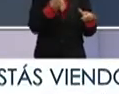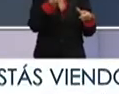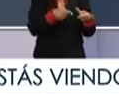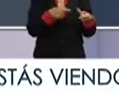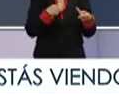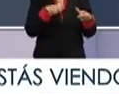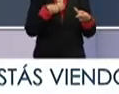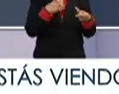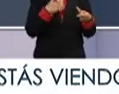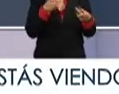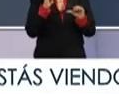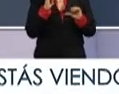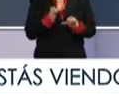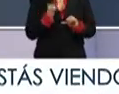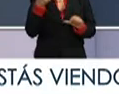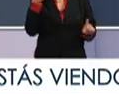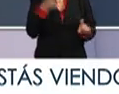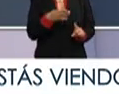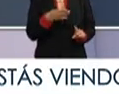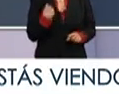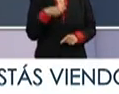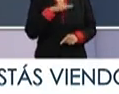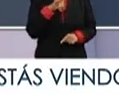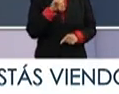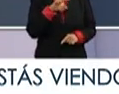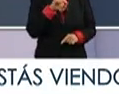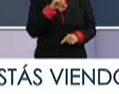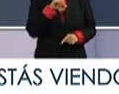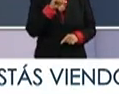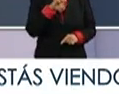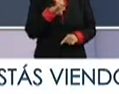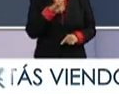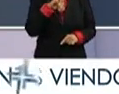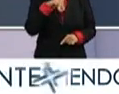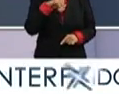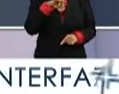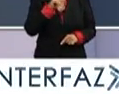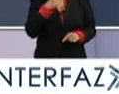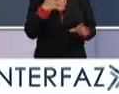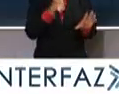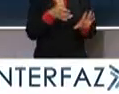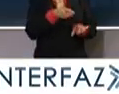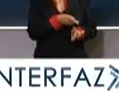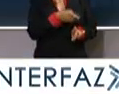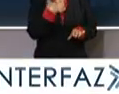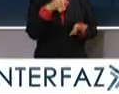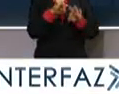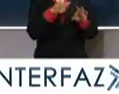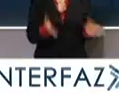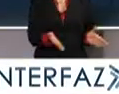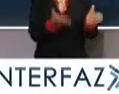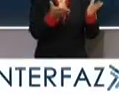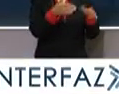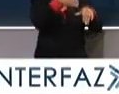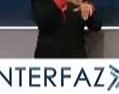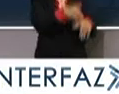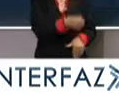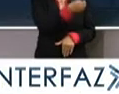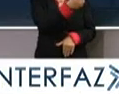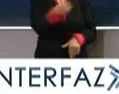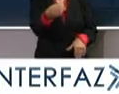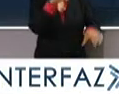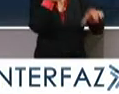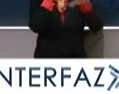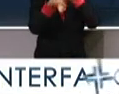lo que nos, lo que es el objetivo de la academia es trabajar por el crecimiento de la disciplina de